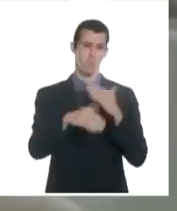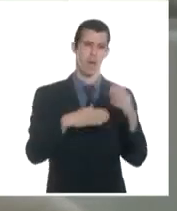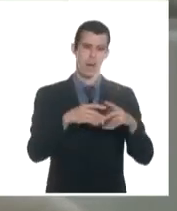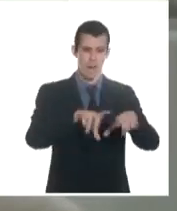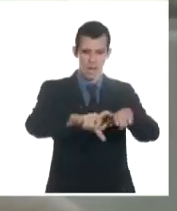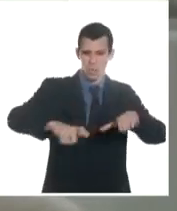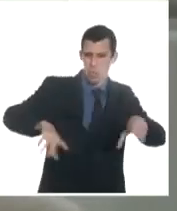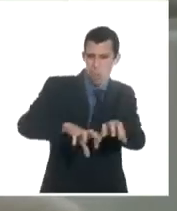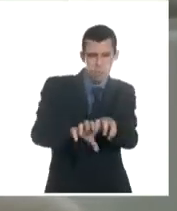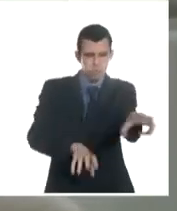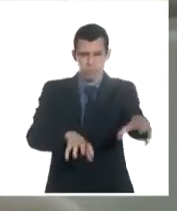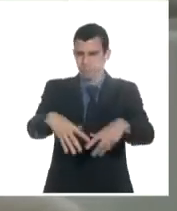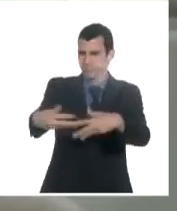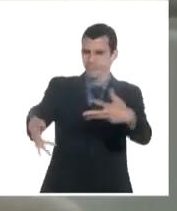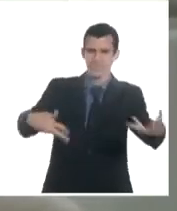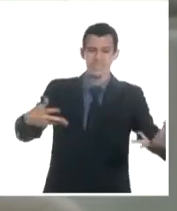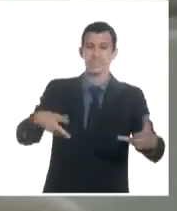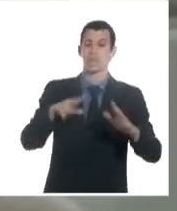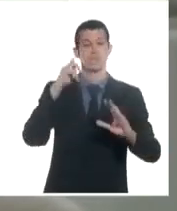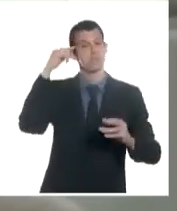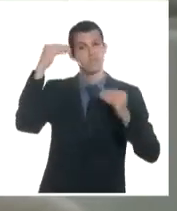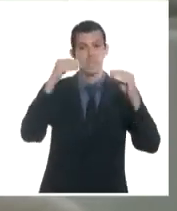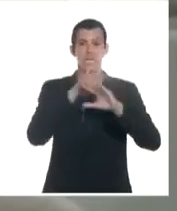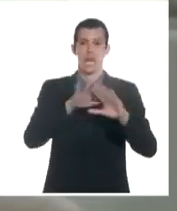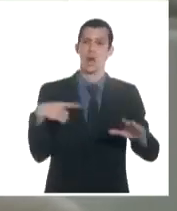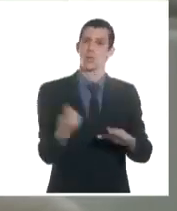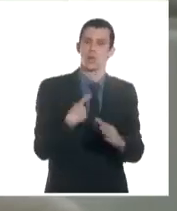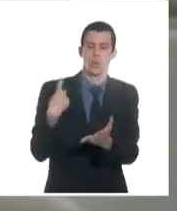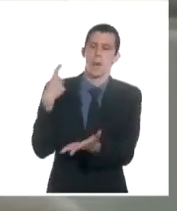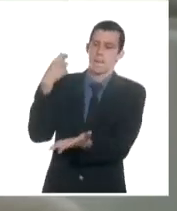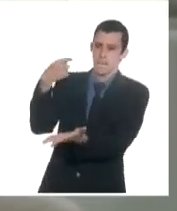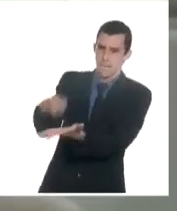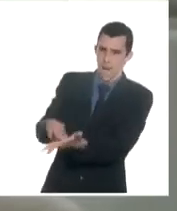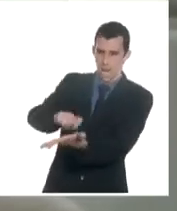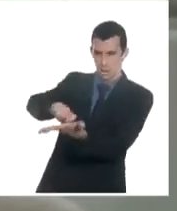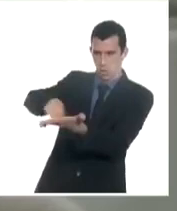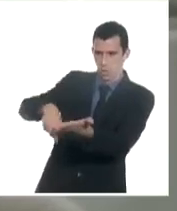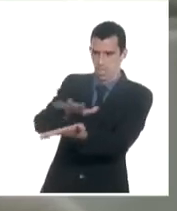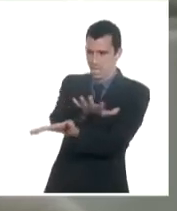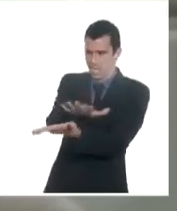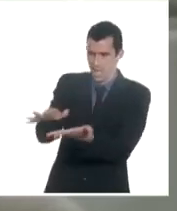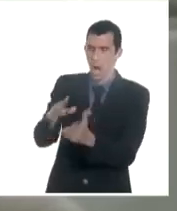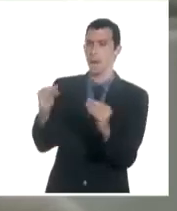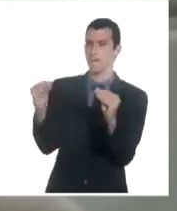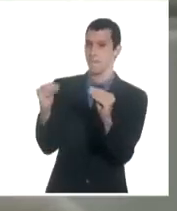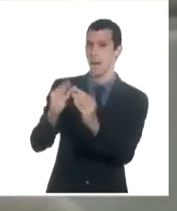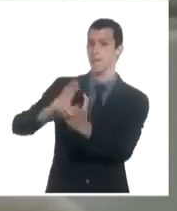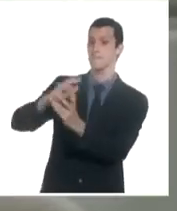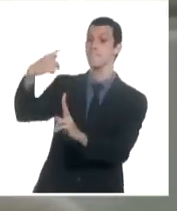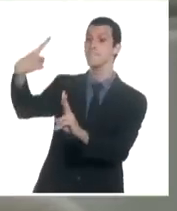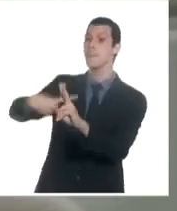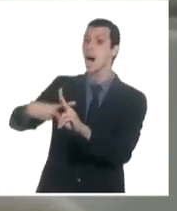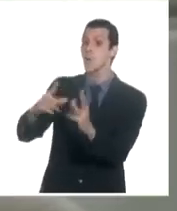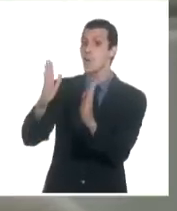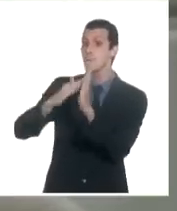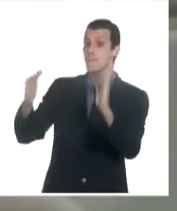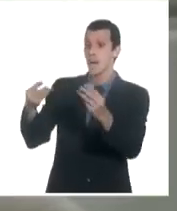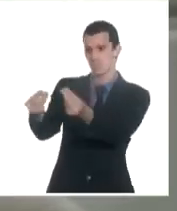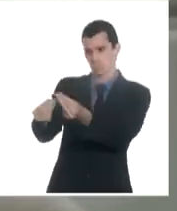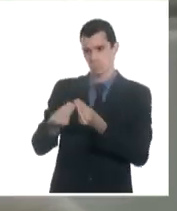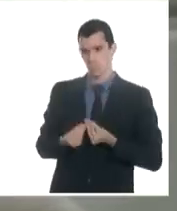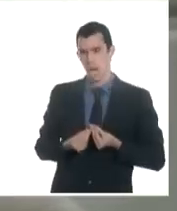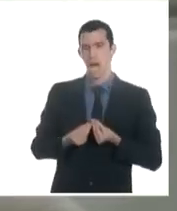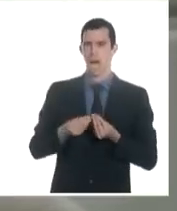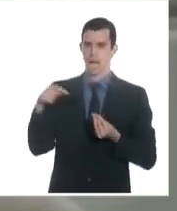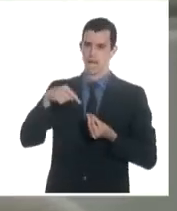fecha de embarque a finales de mayo. Eso va a ayudar mucho a la isla con 4 equipos. Va a ayudar a Mayabeque, va a ayudar a Artemisa y va a